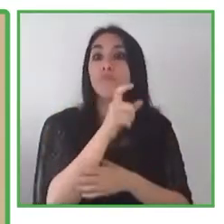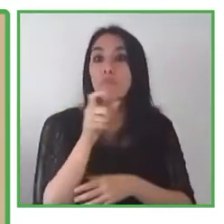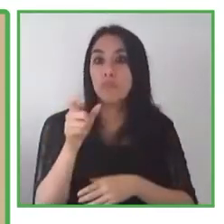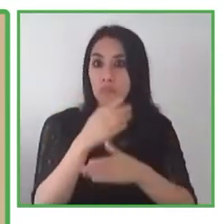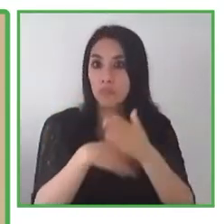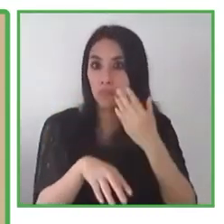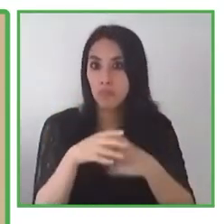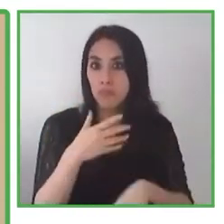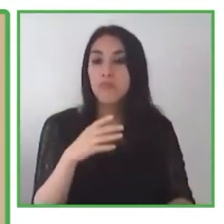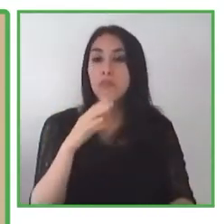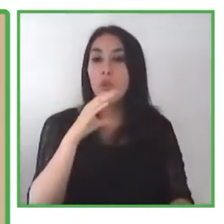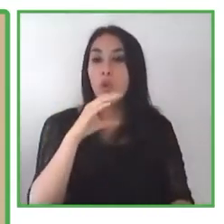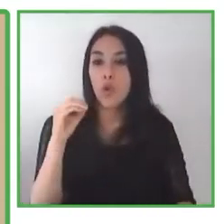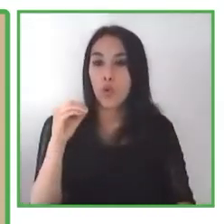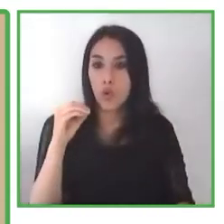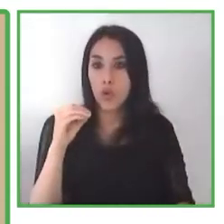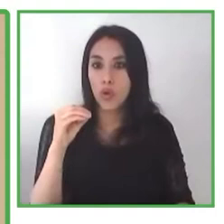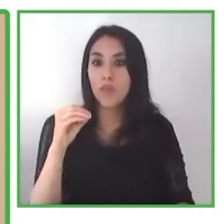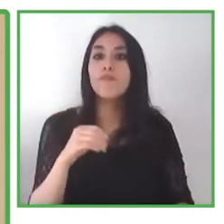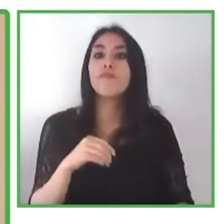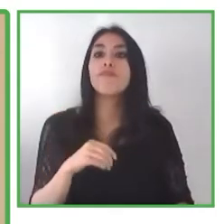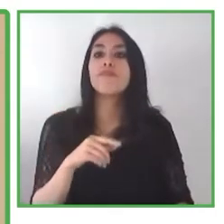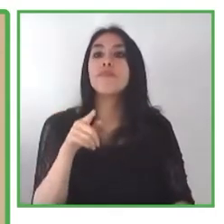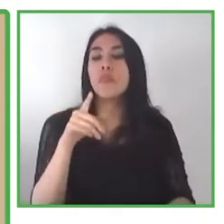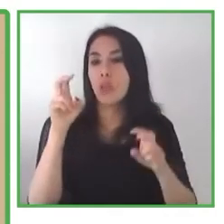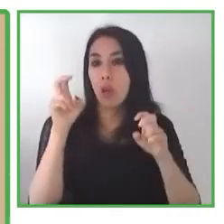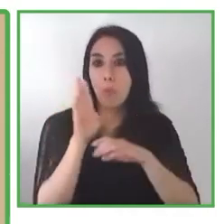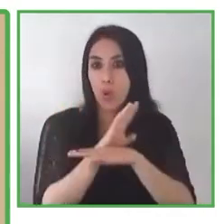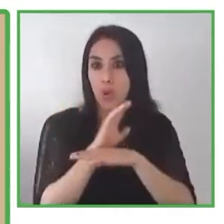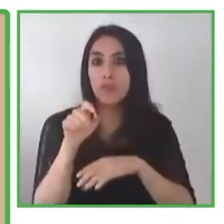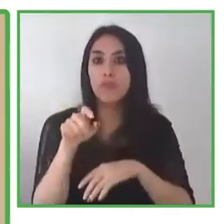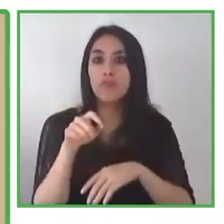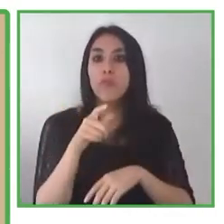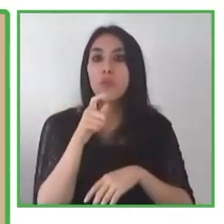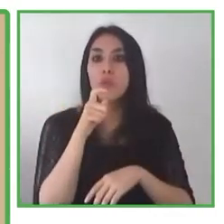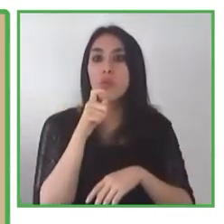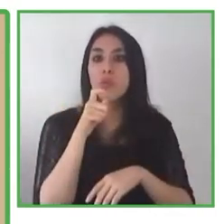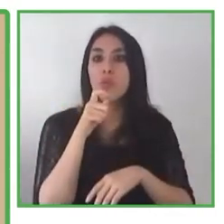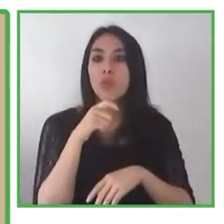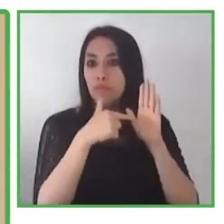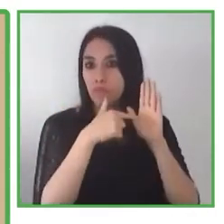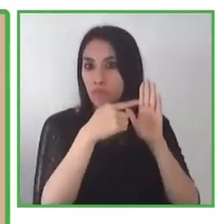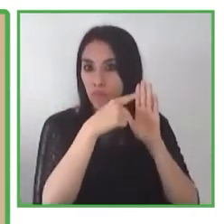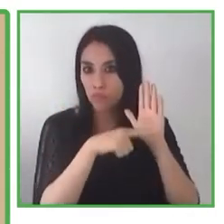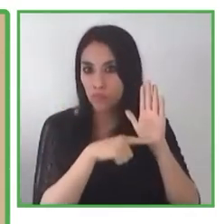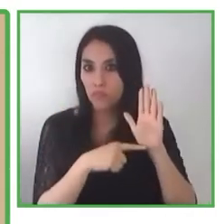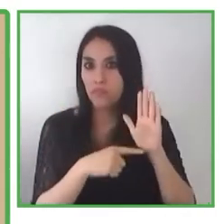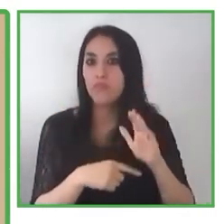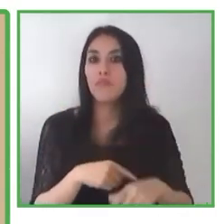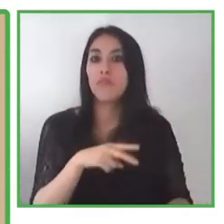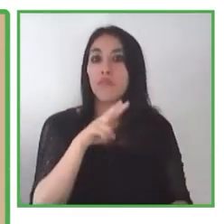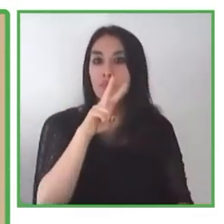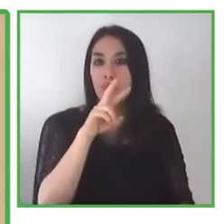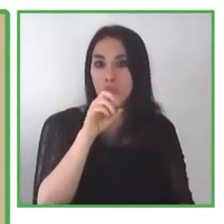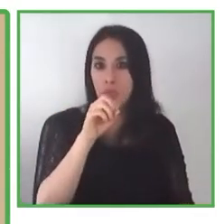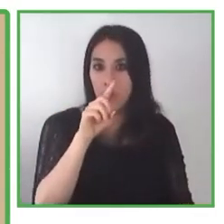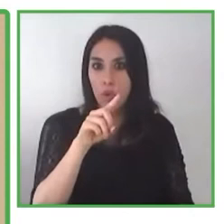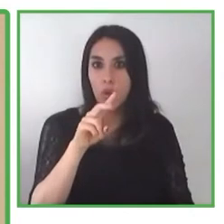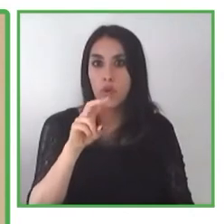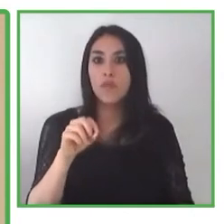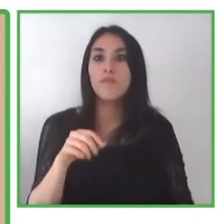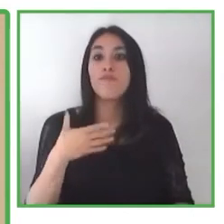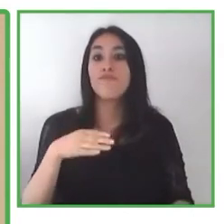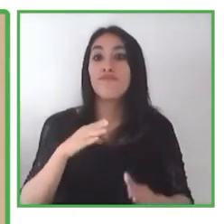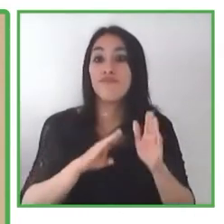de los Derechos de las Personas con Discapacidad, o CRPD. Y entonces tenemos la Agenda del